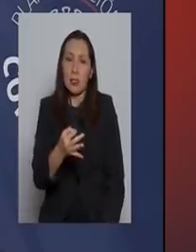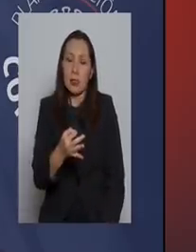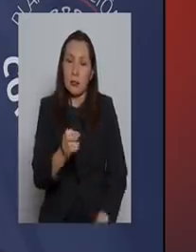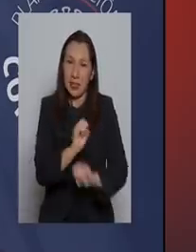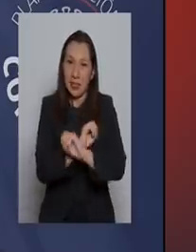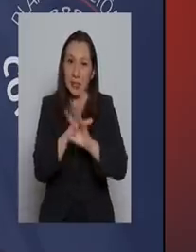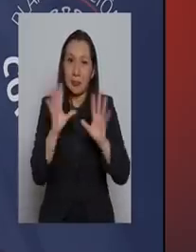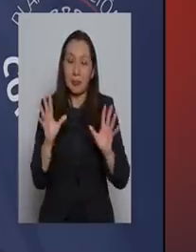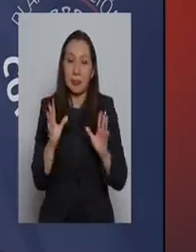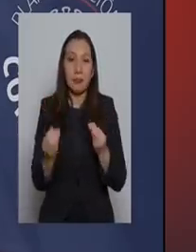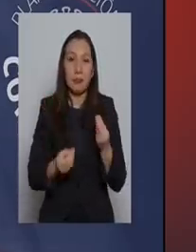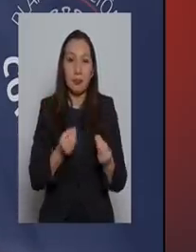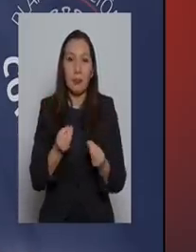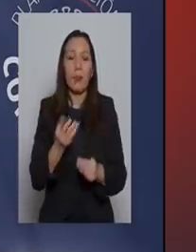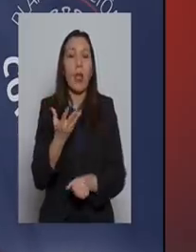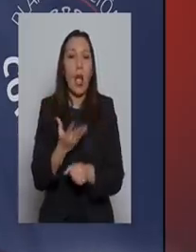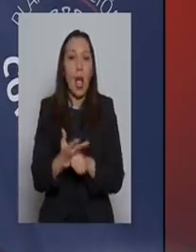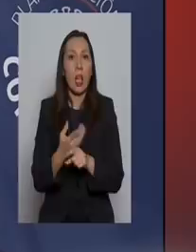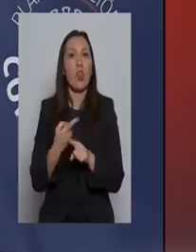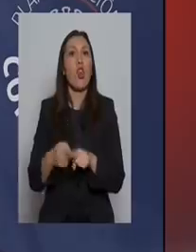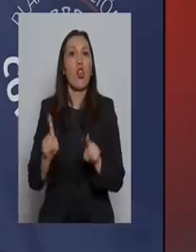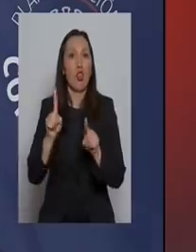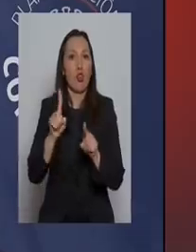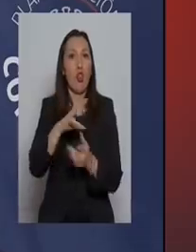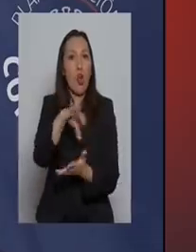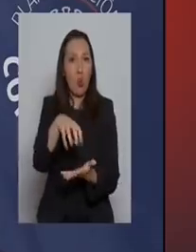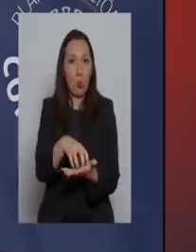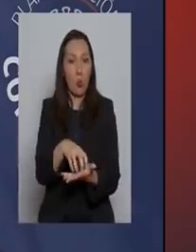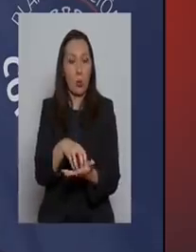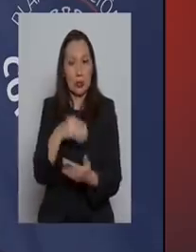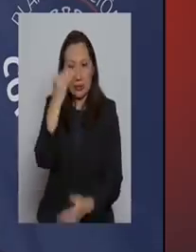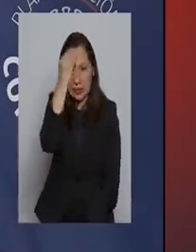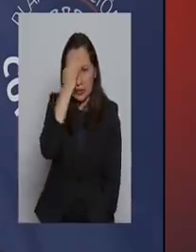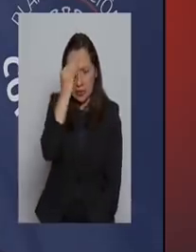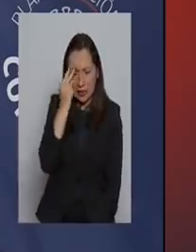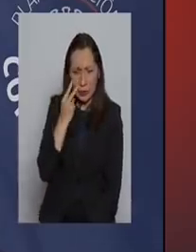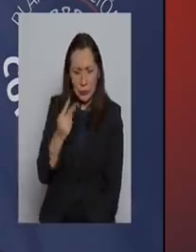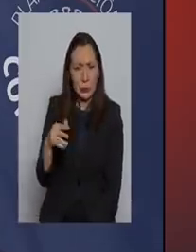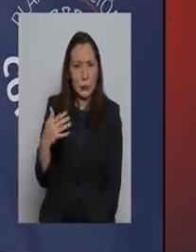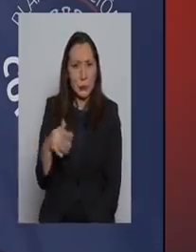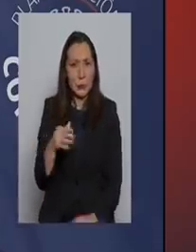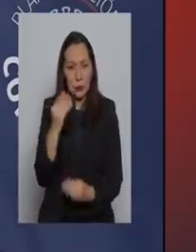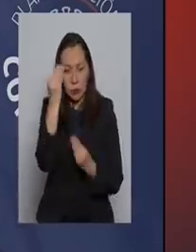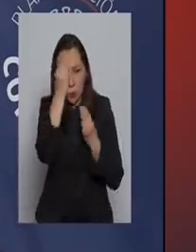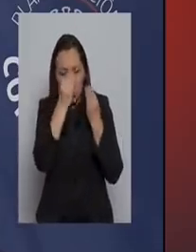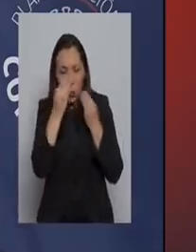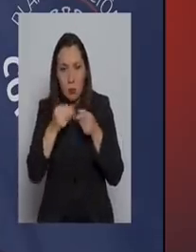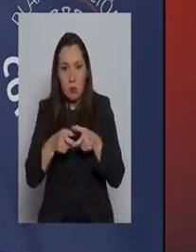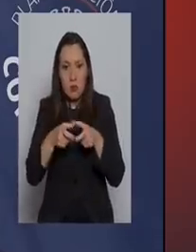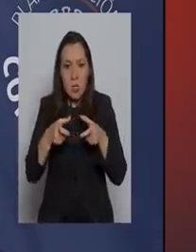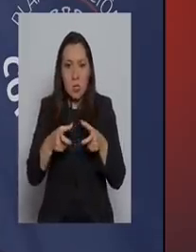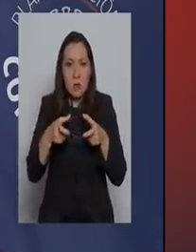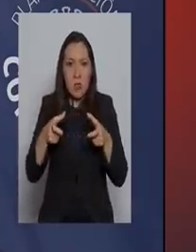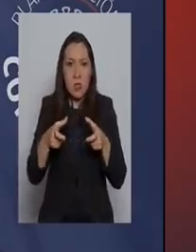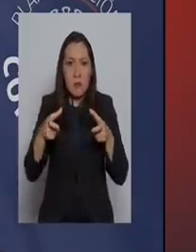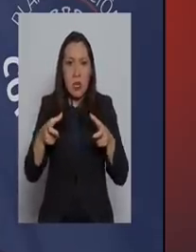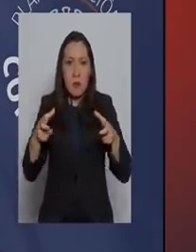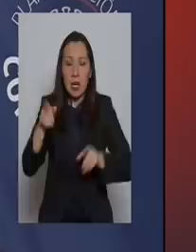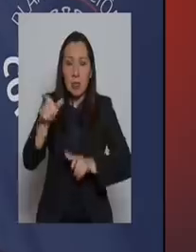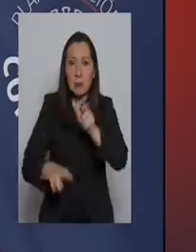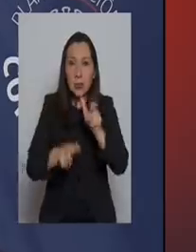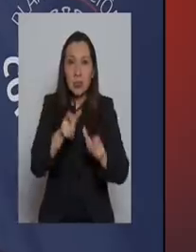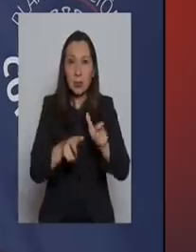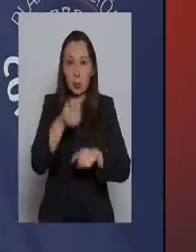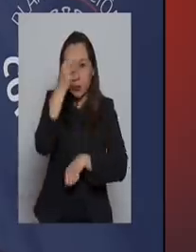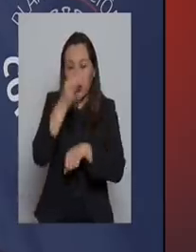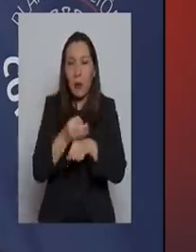más claramente, tenemos otra comuna que nos preocupa enormemente por el crecimiento de casos,